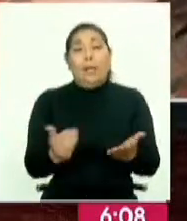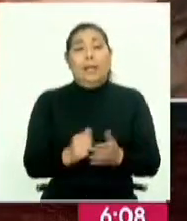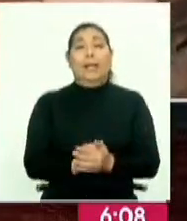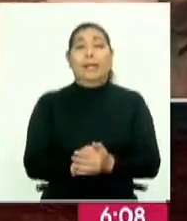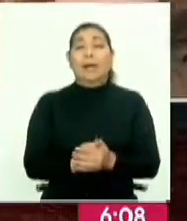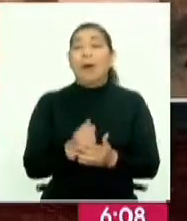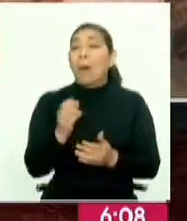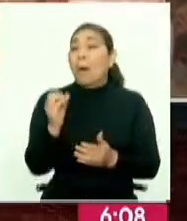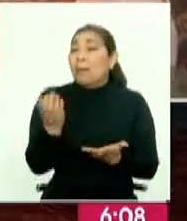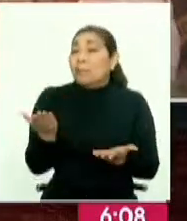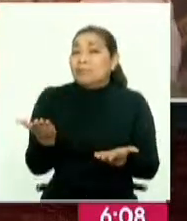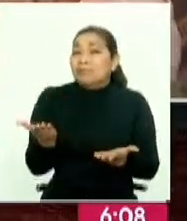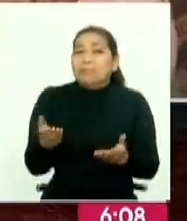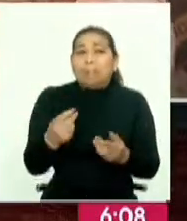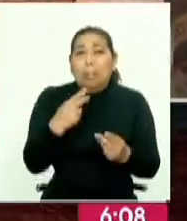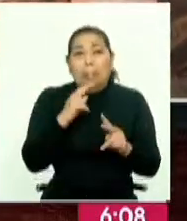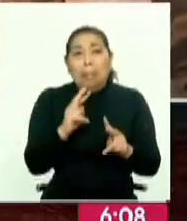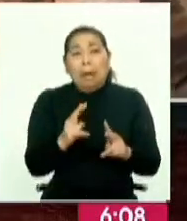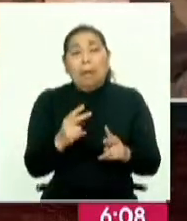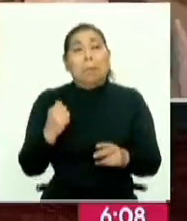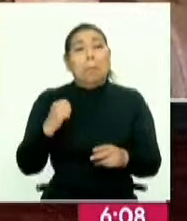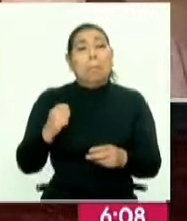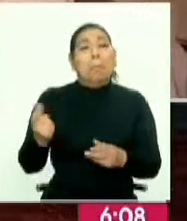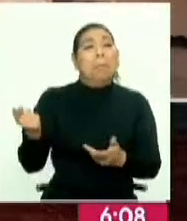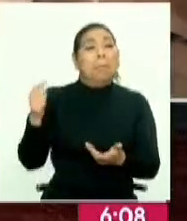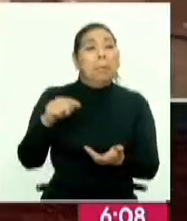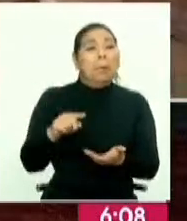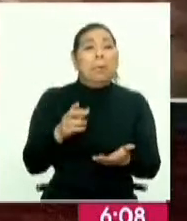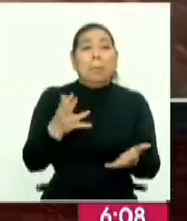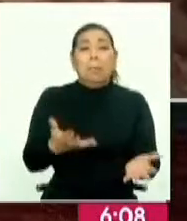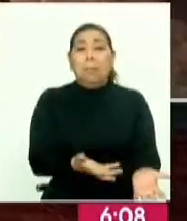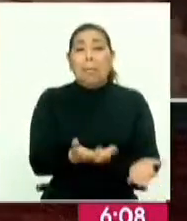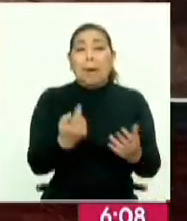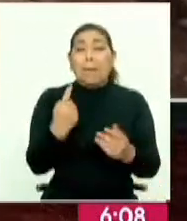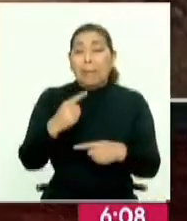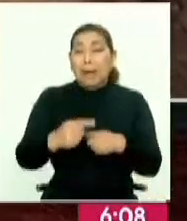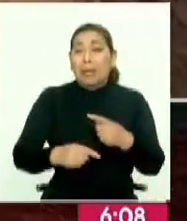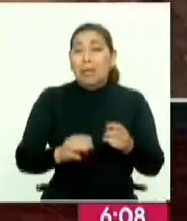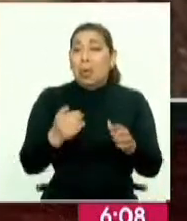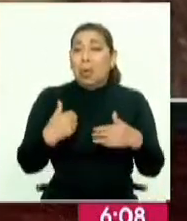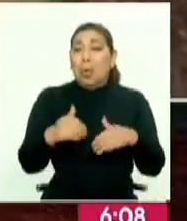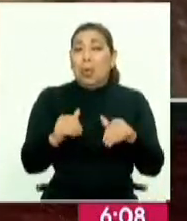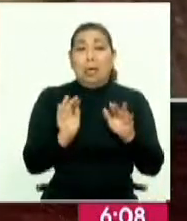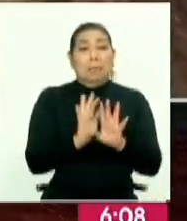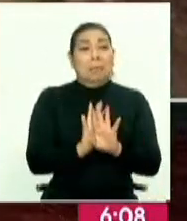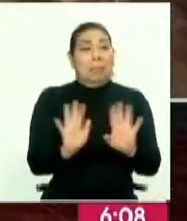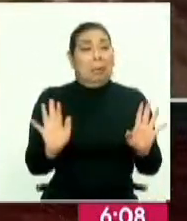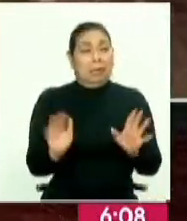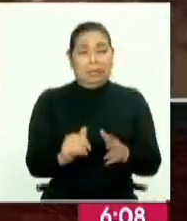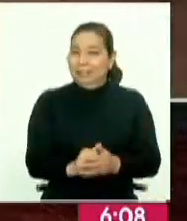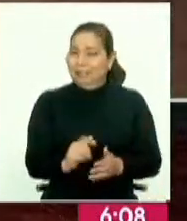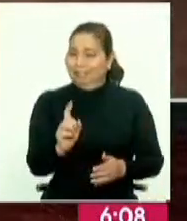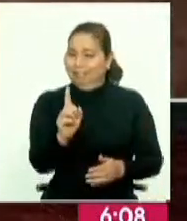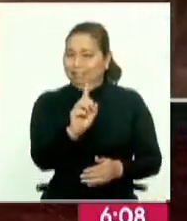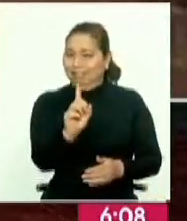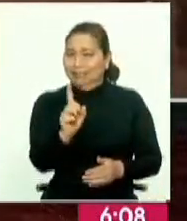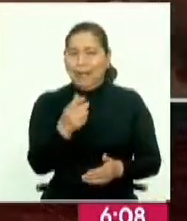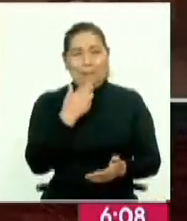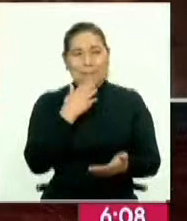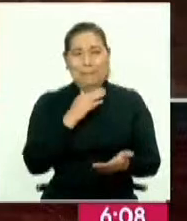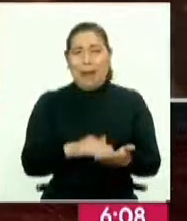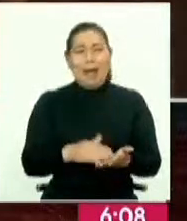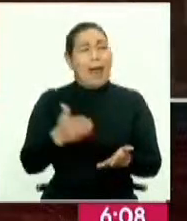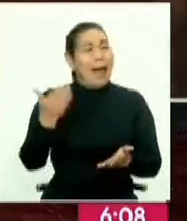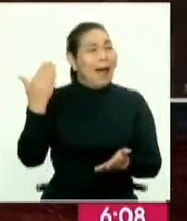en la tarde venga la municipalidad recojan para que para que se laven las manos ya recogimos no señorita eso debido de